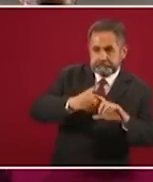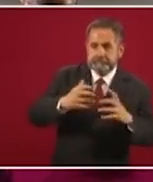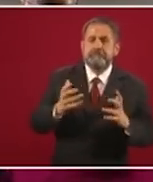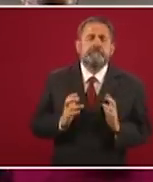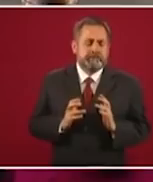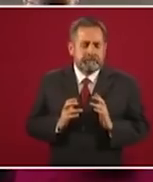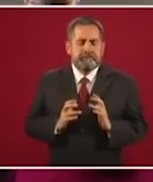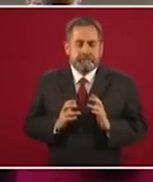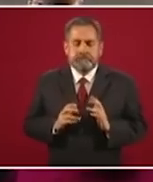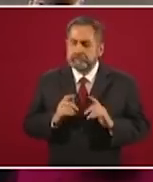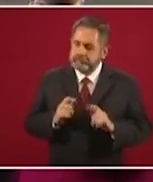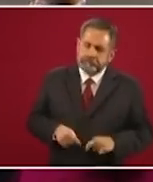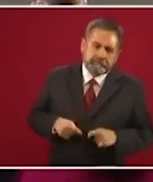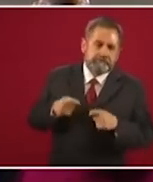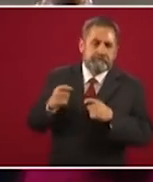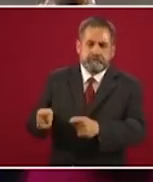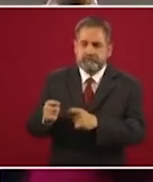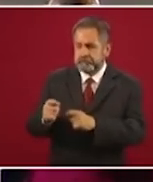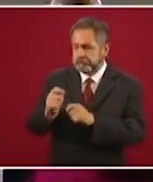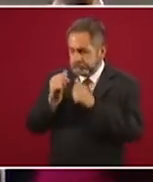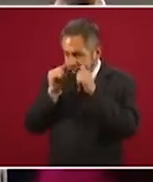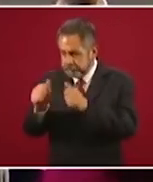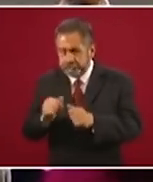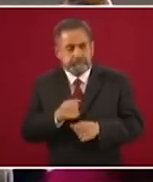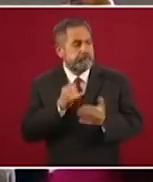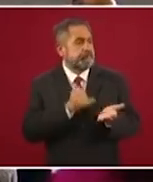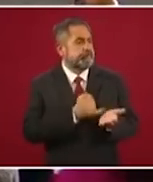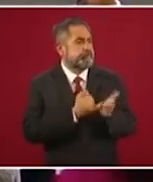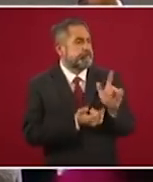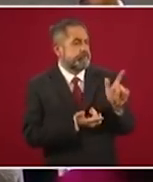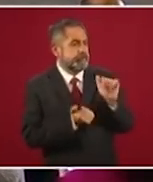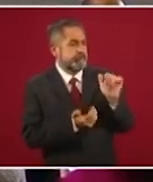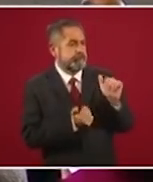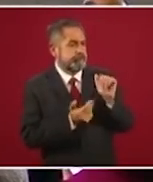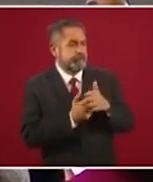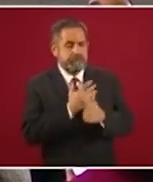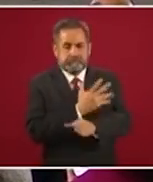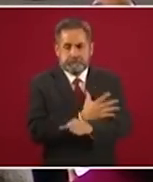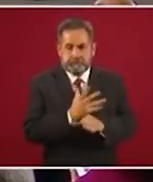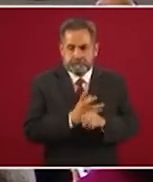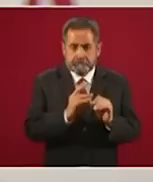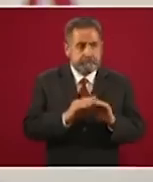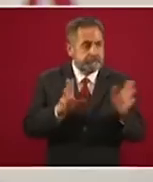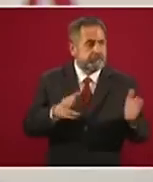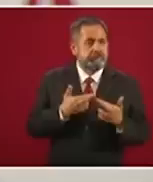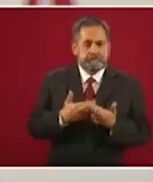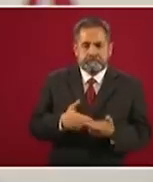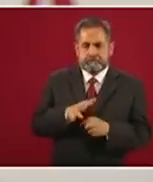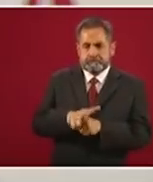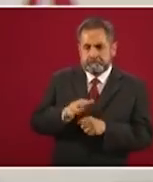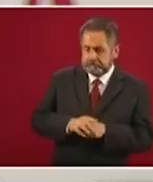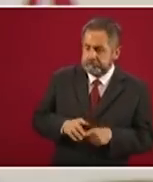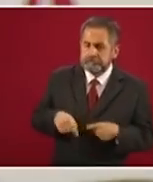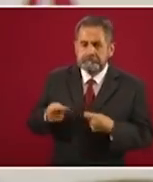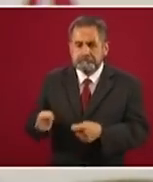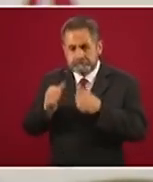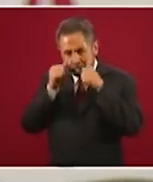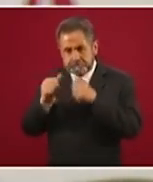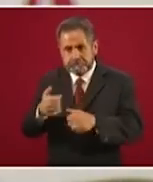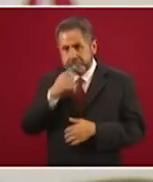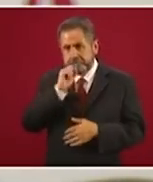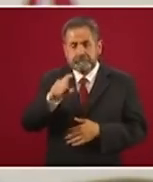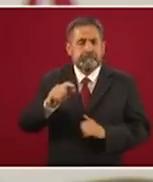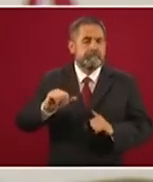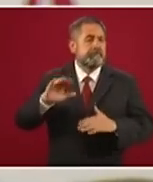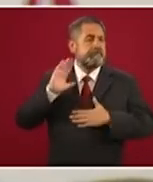está el garantizar una recaudación transparente y eficiente y tener los recursos. Y también, por supuesto, el compromiso, y